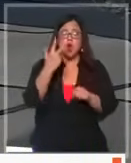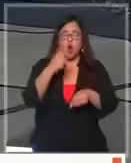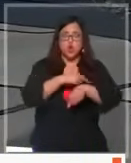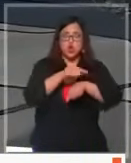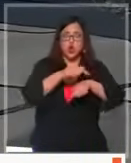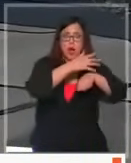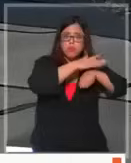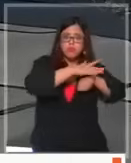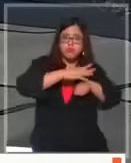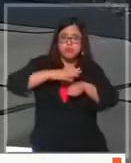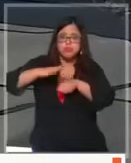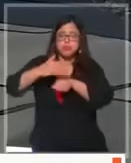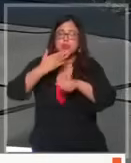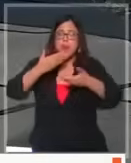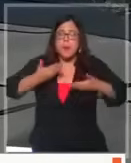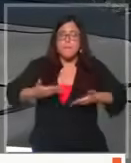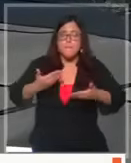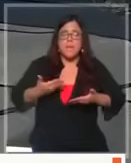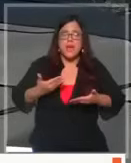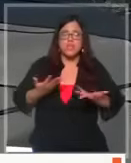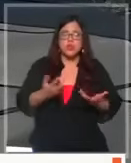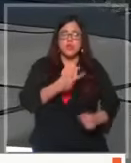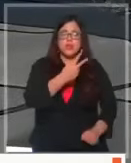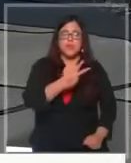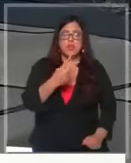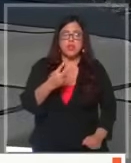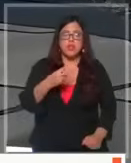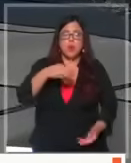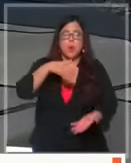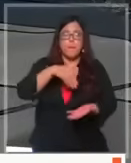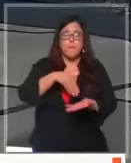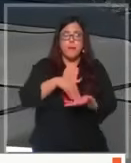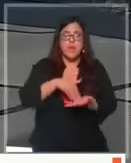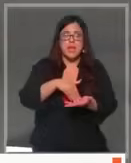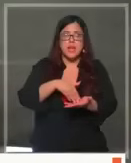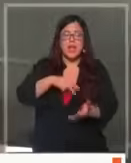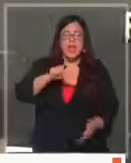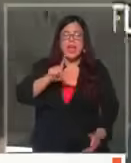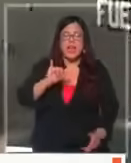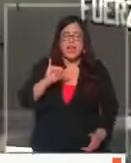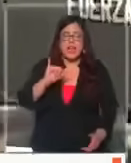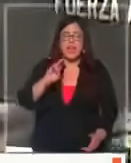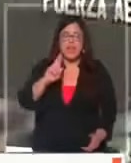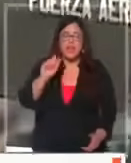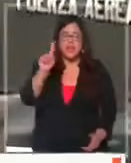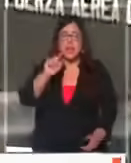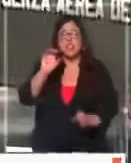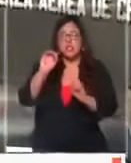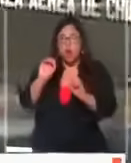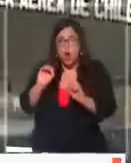y también un peso máximo de despliegue de 22.000 libras o casi 10.000 kilos.